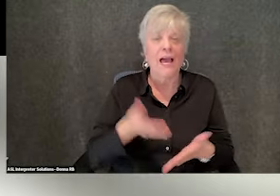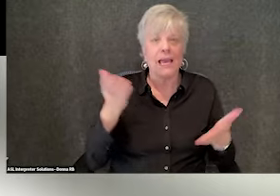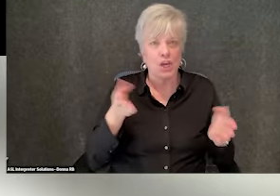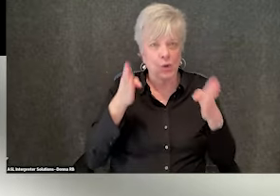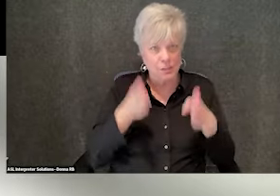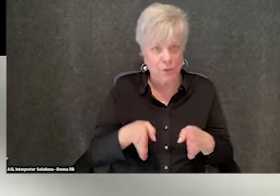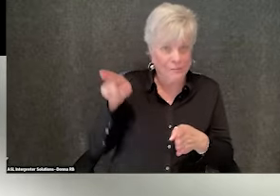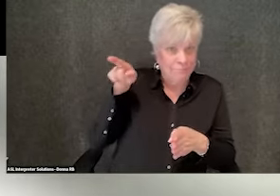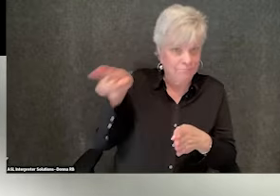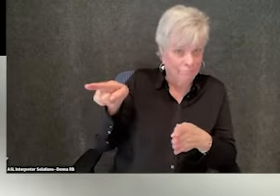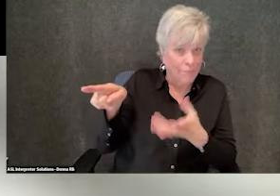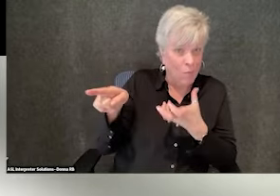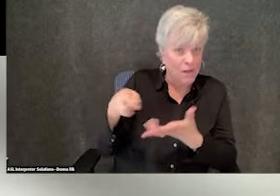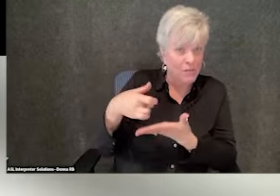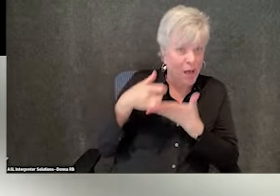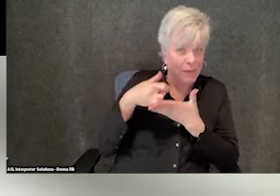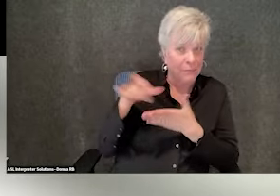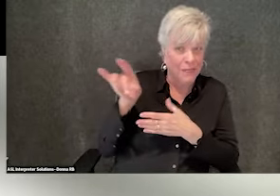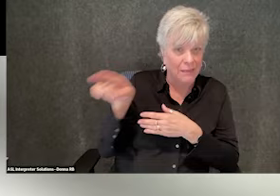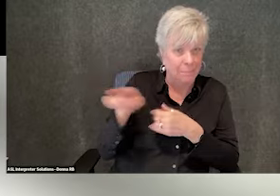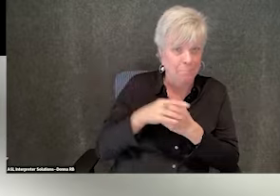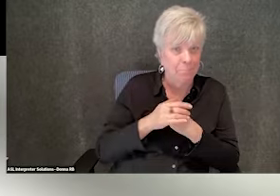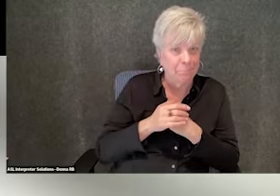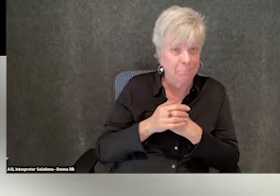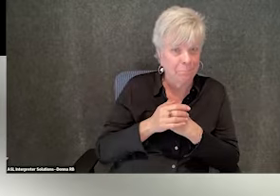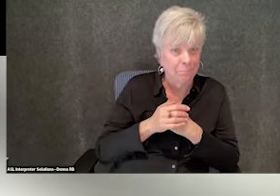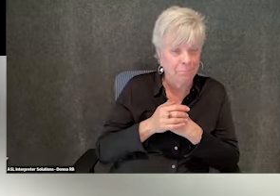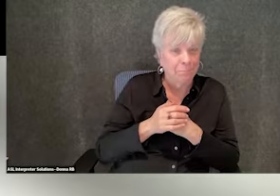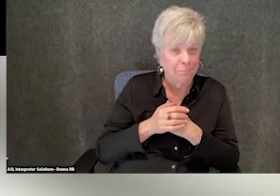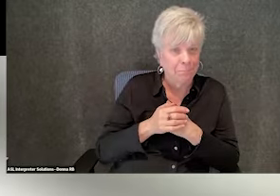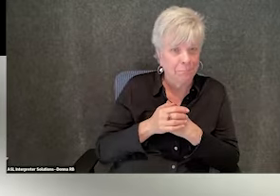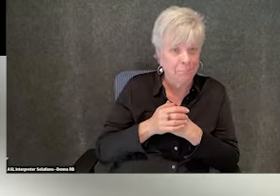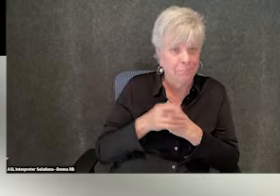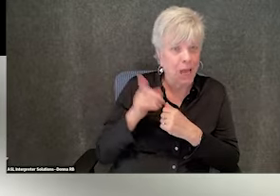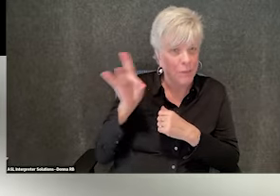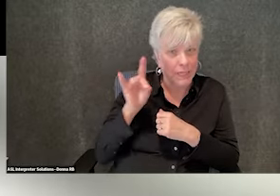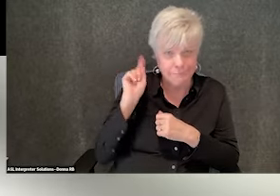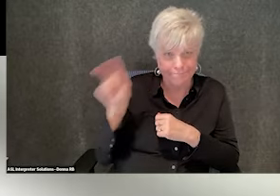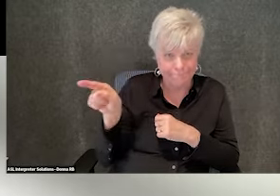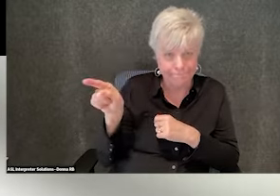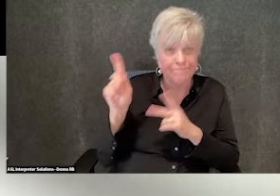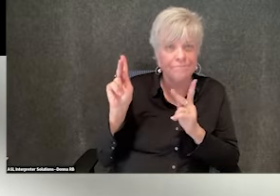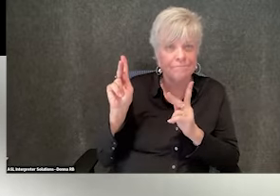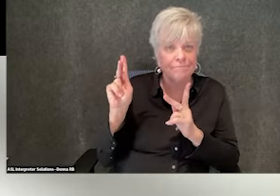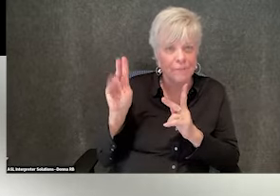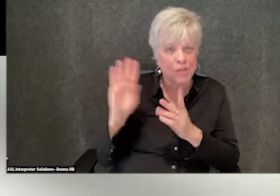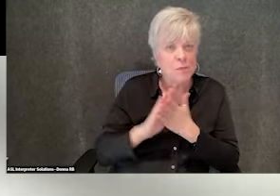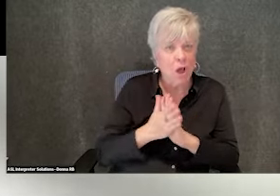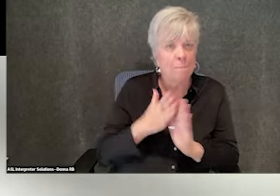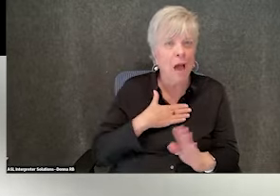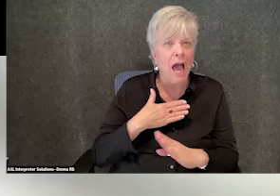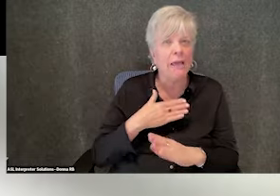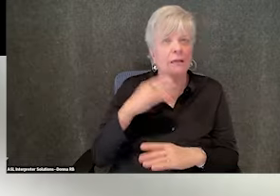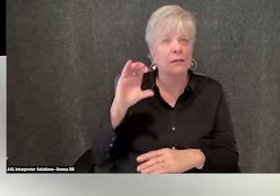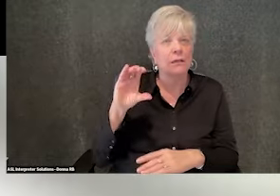Si en ese caso la persona que necesita ayuda en manejar, por ejemplo, las finanzas, si uno dice, ah, yo quiero